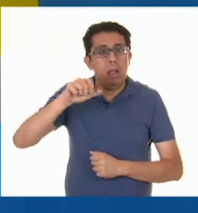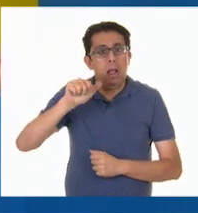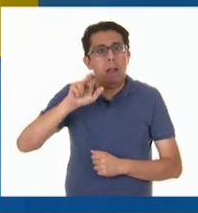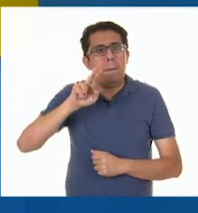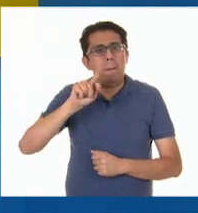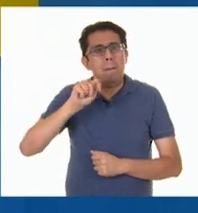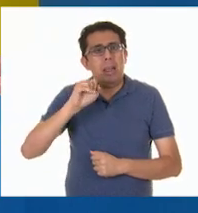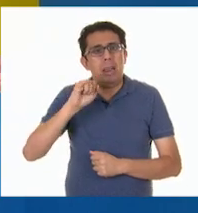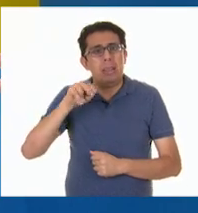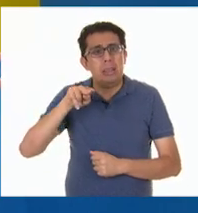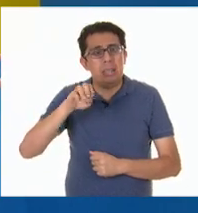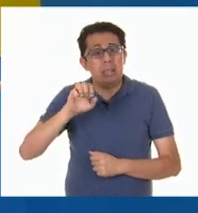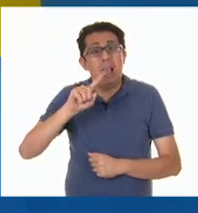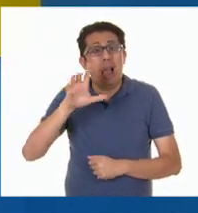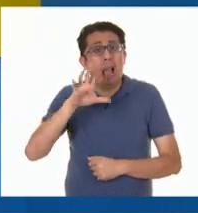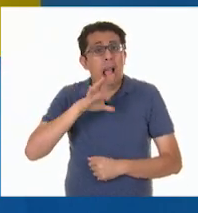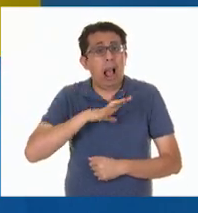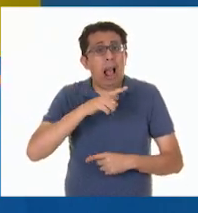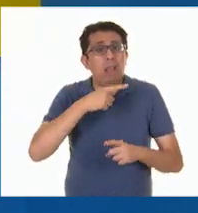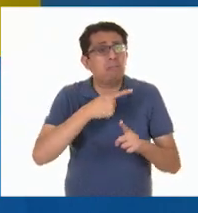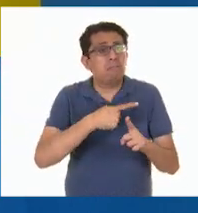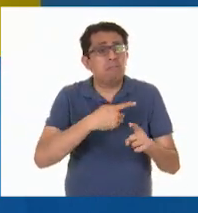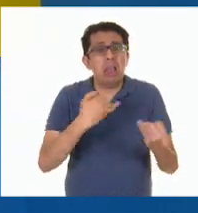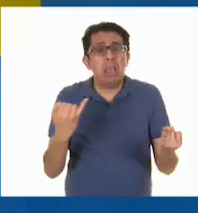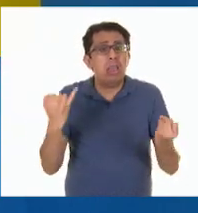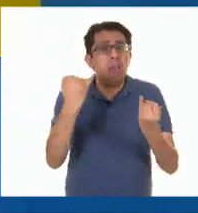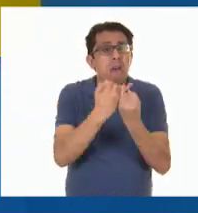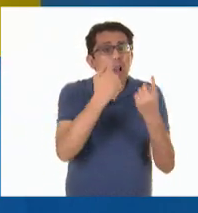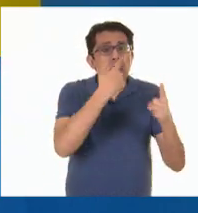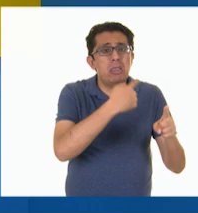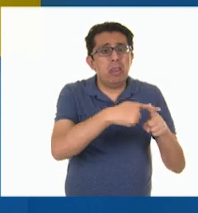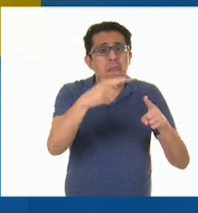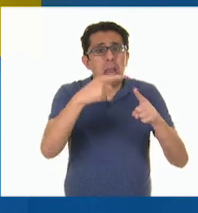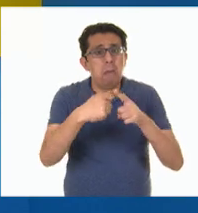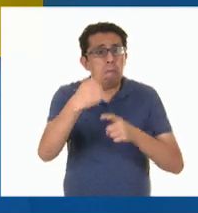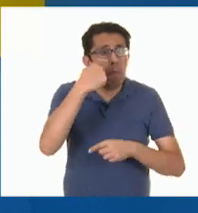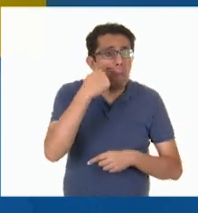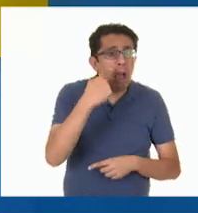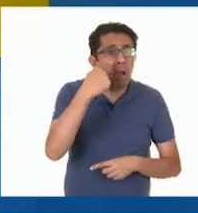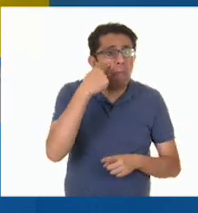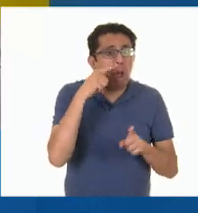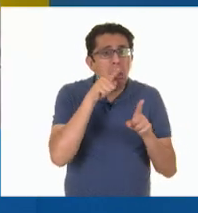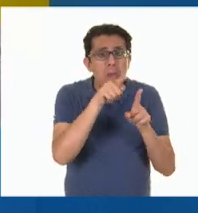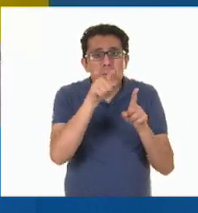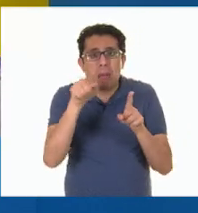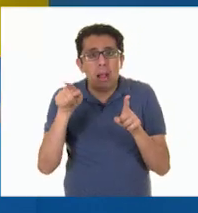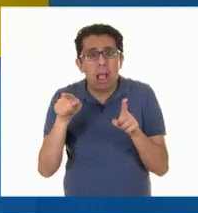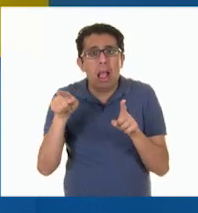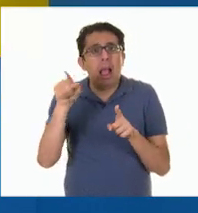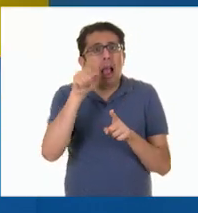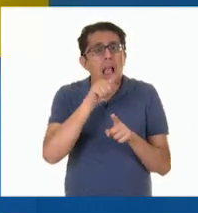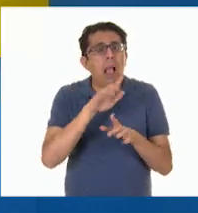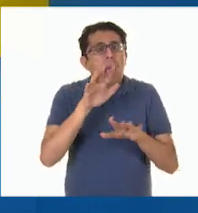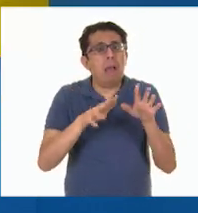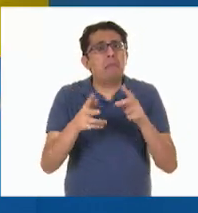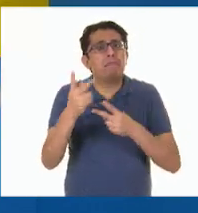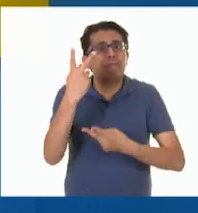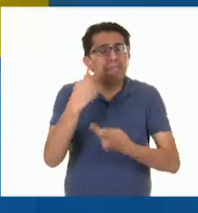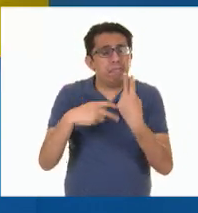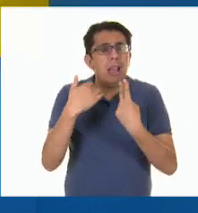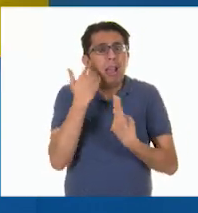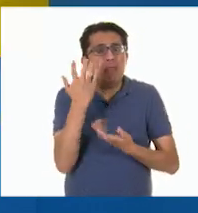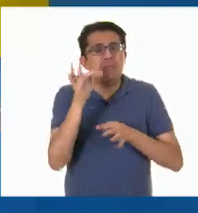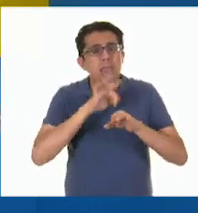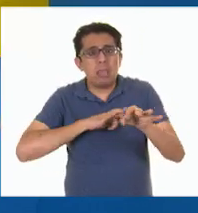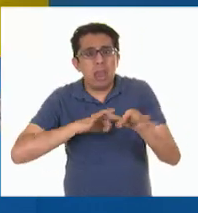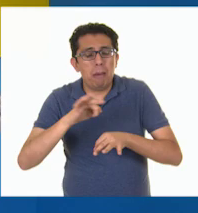ejemplo de muchos casos que suceden a varios hombres y mujeres que vienen de comunidades a buscar una oportunidad nueva de trabajo, algo